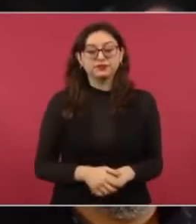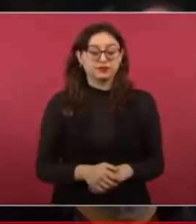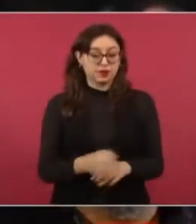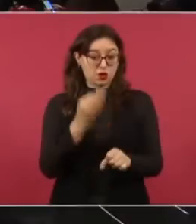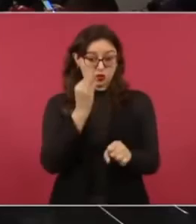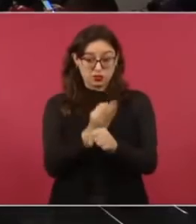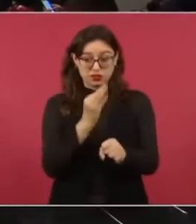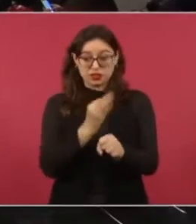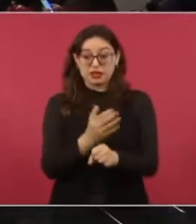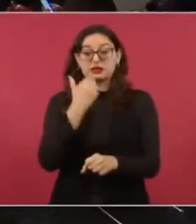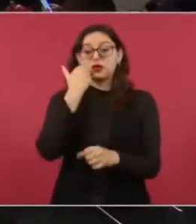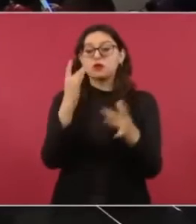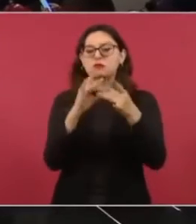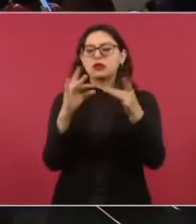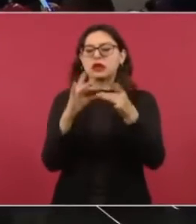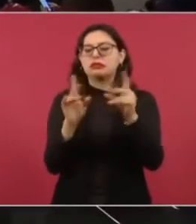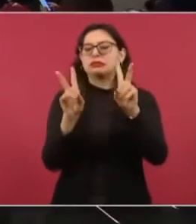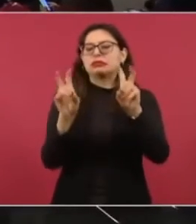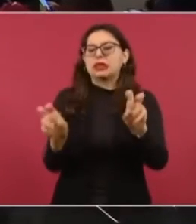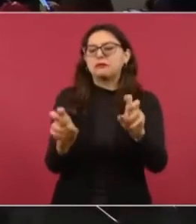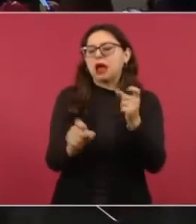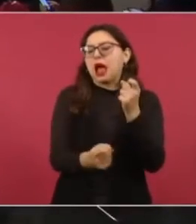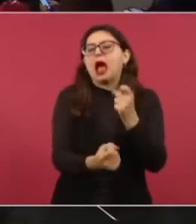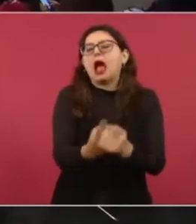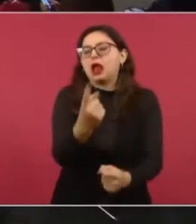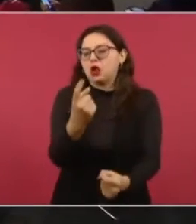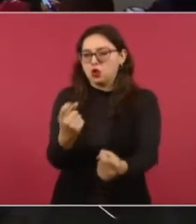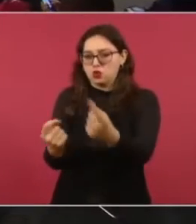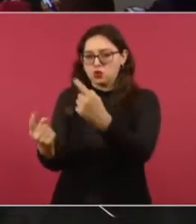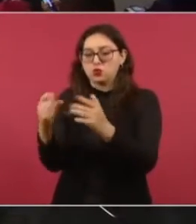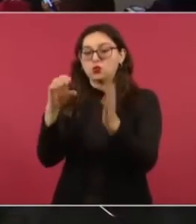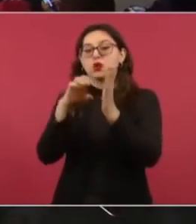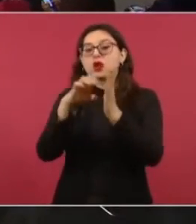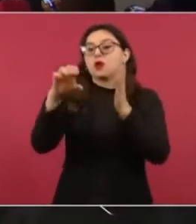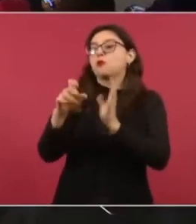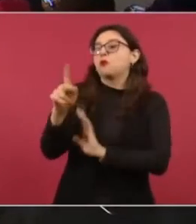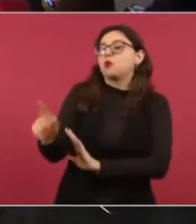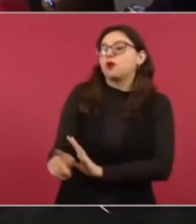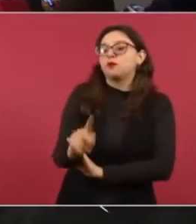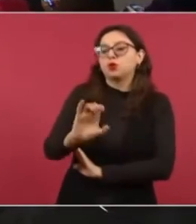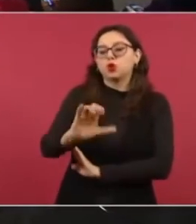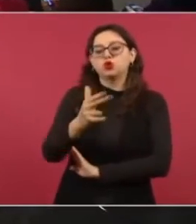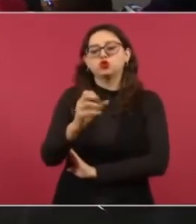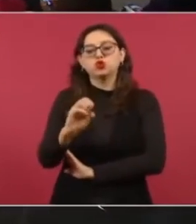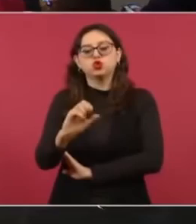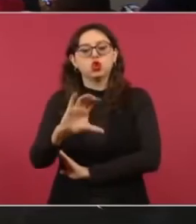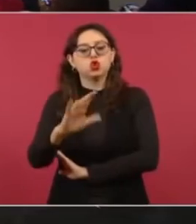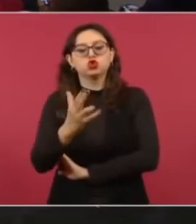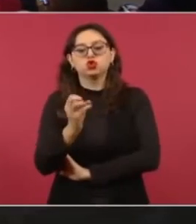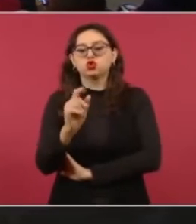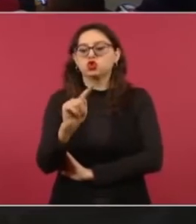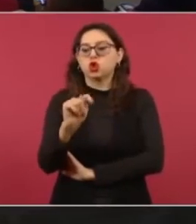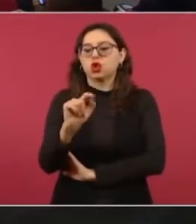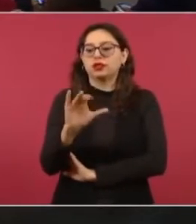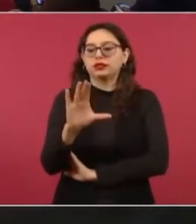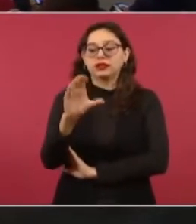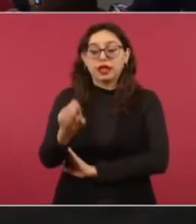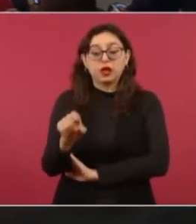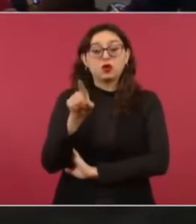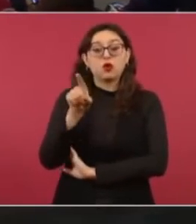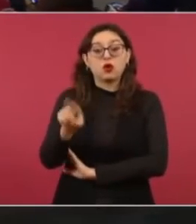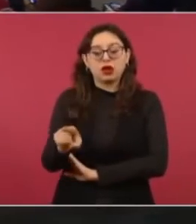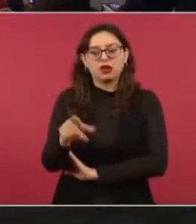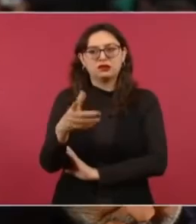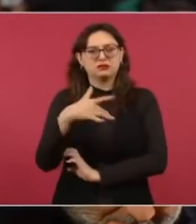no son generalidades. Por ejemplo, el pueblo chocholteco le pide una audiencia con gobierno federal para ver el tema de las avionetas que ellos creen